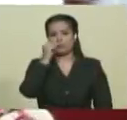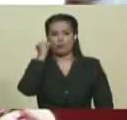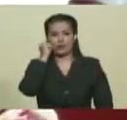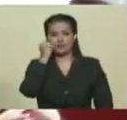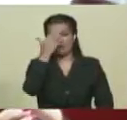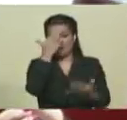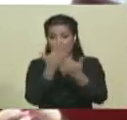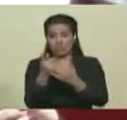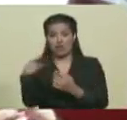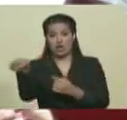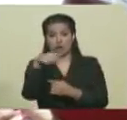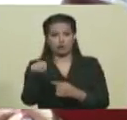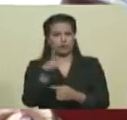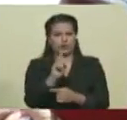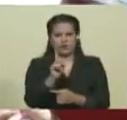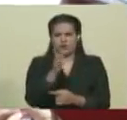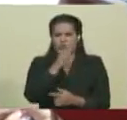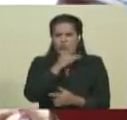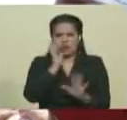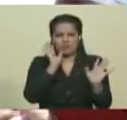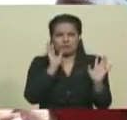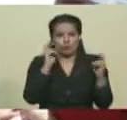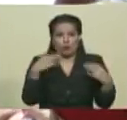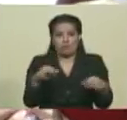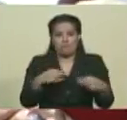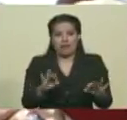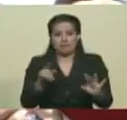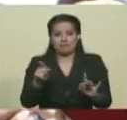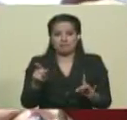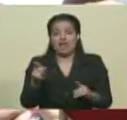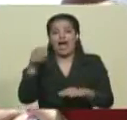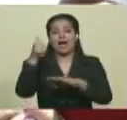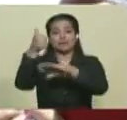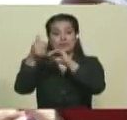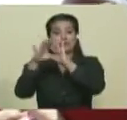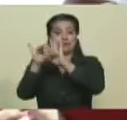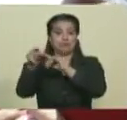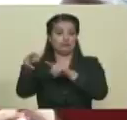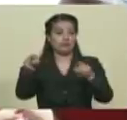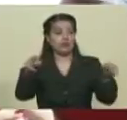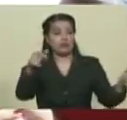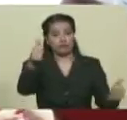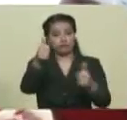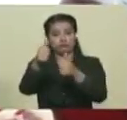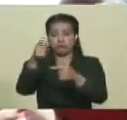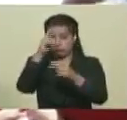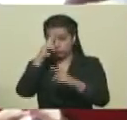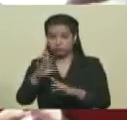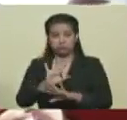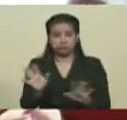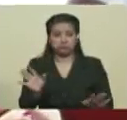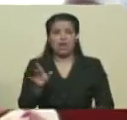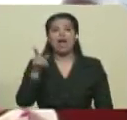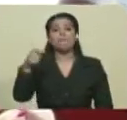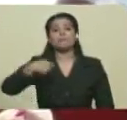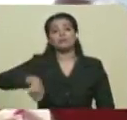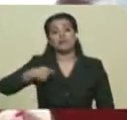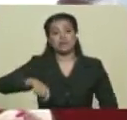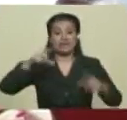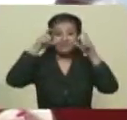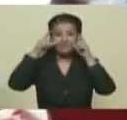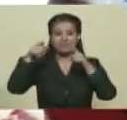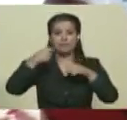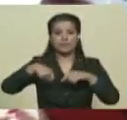ante ellos. Eso no tiene nada del otro mundo. Y ha dicho el presidente de la Asamblea Nacional Constituyente, decisión de la Asamblea